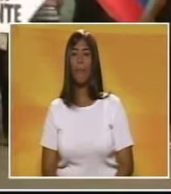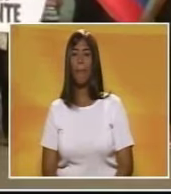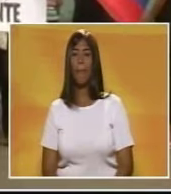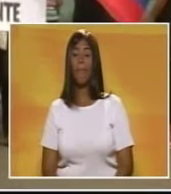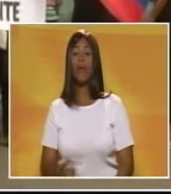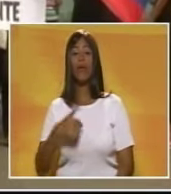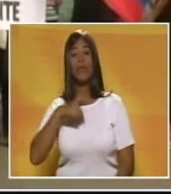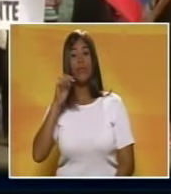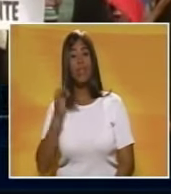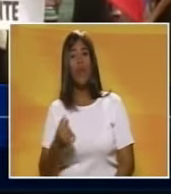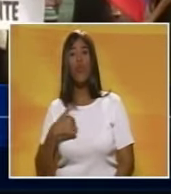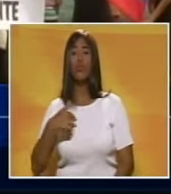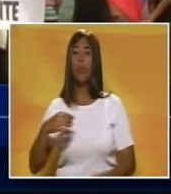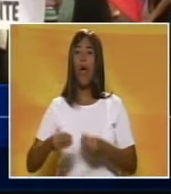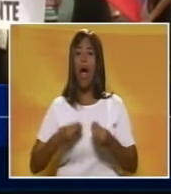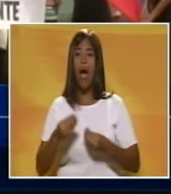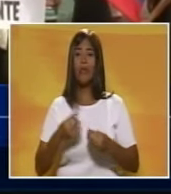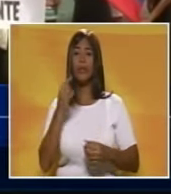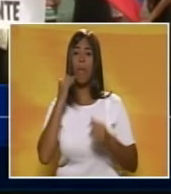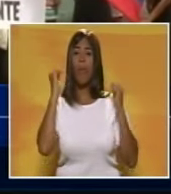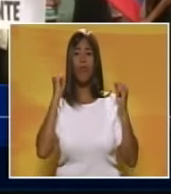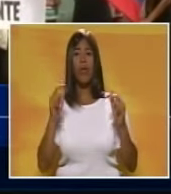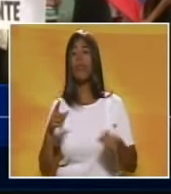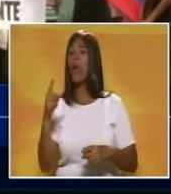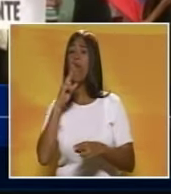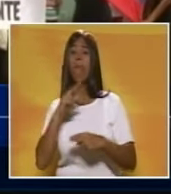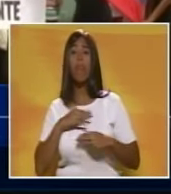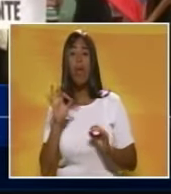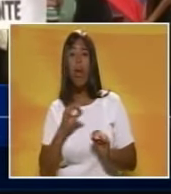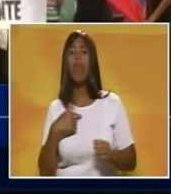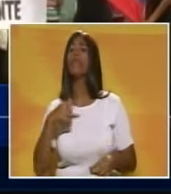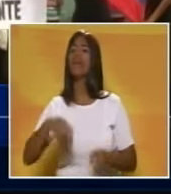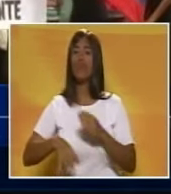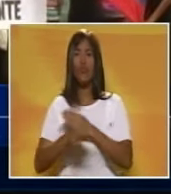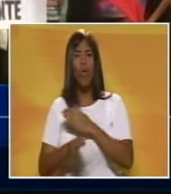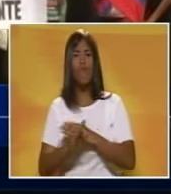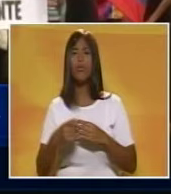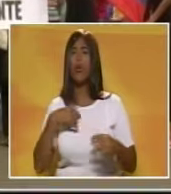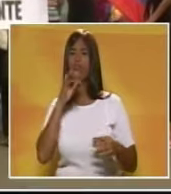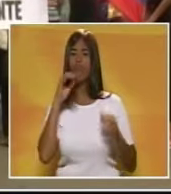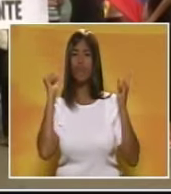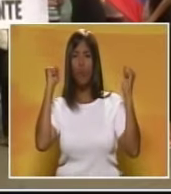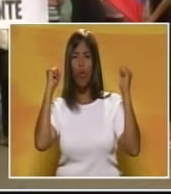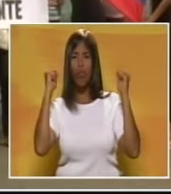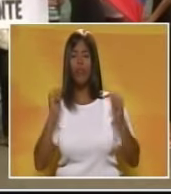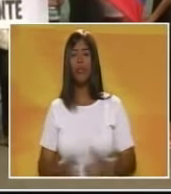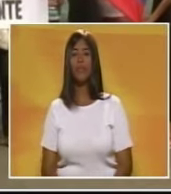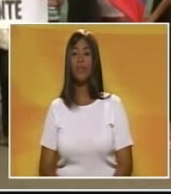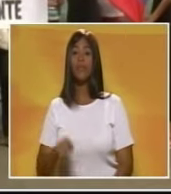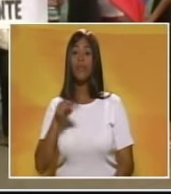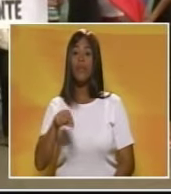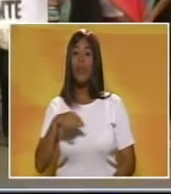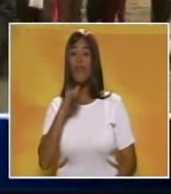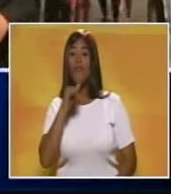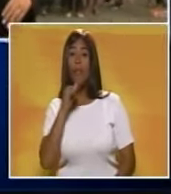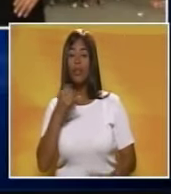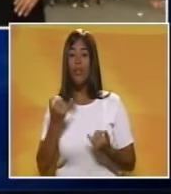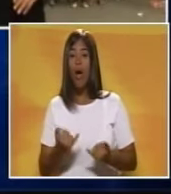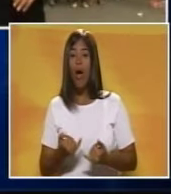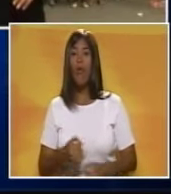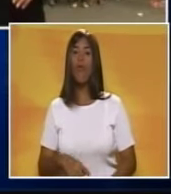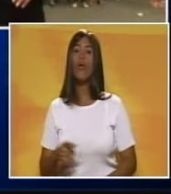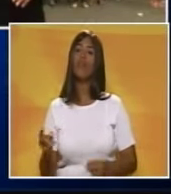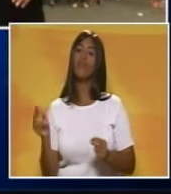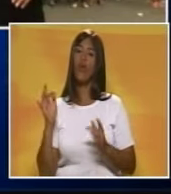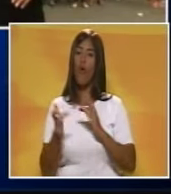que continuarán tomando acciones de calle si no obtienen respuestas de las autoridades competentes. Esta es la información que nosotros manejamos hasta ahora y con